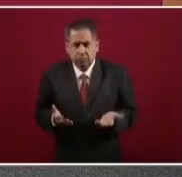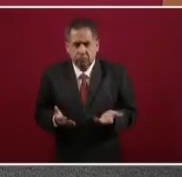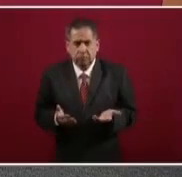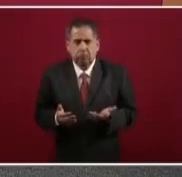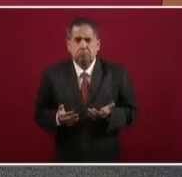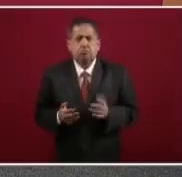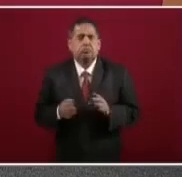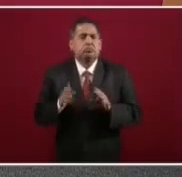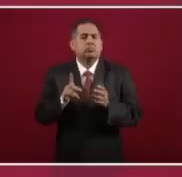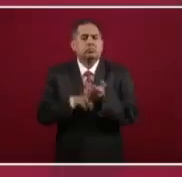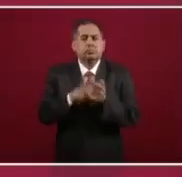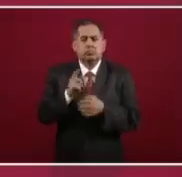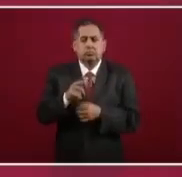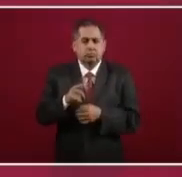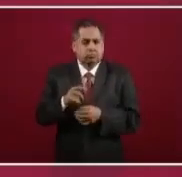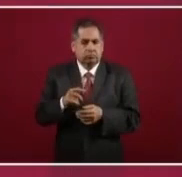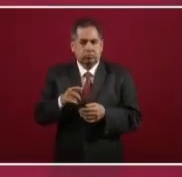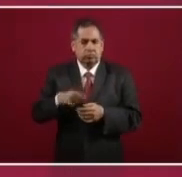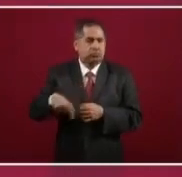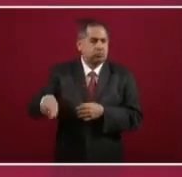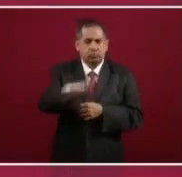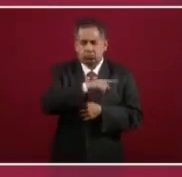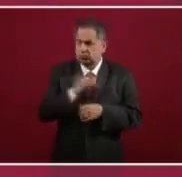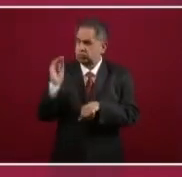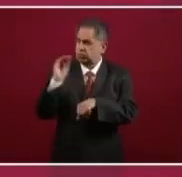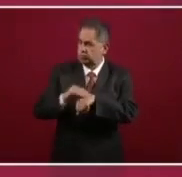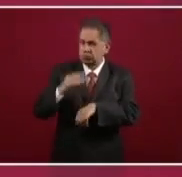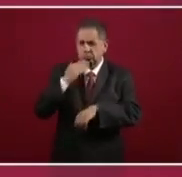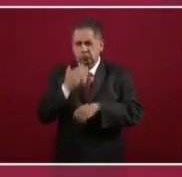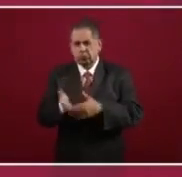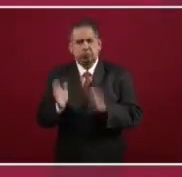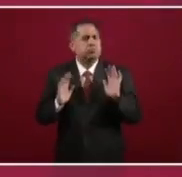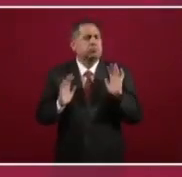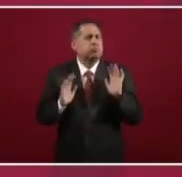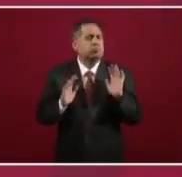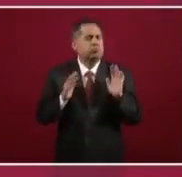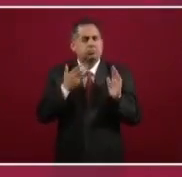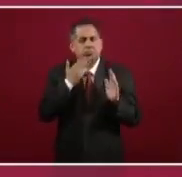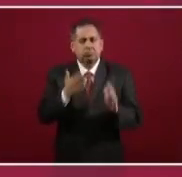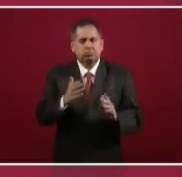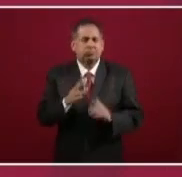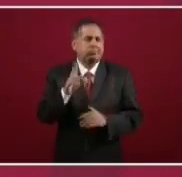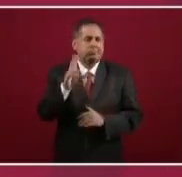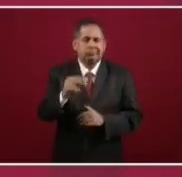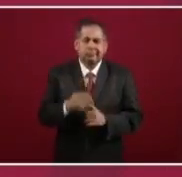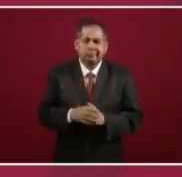y que todos actuamos bien no nos esté